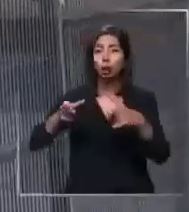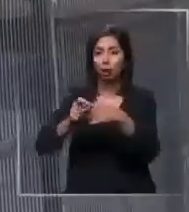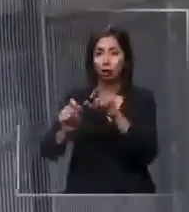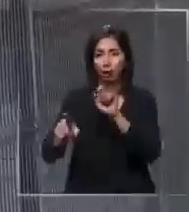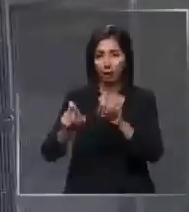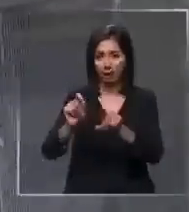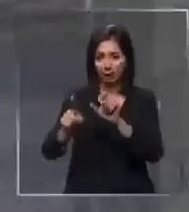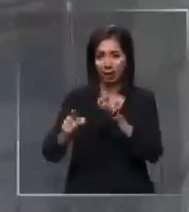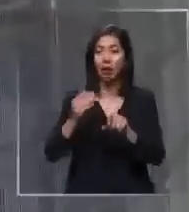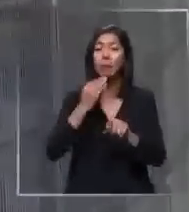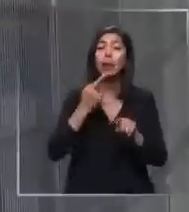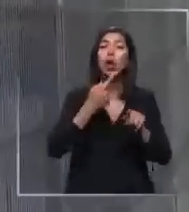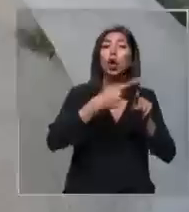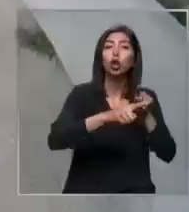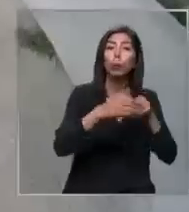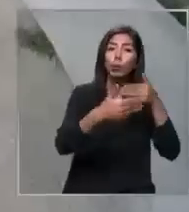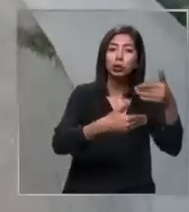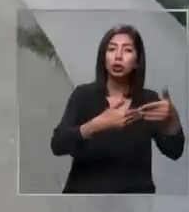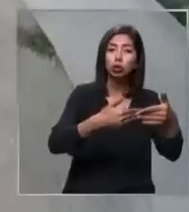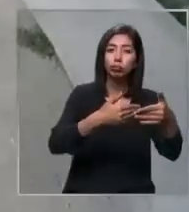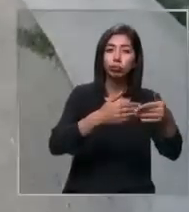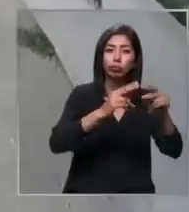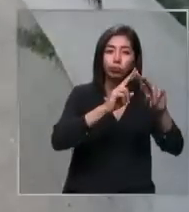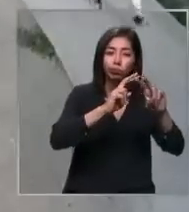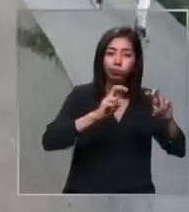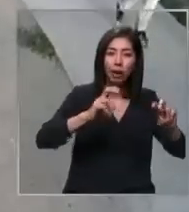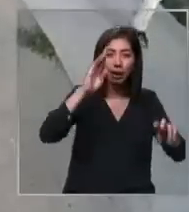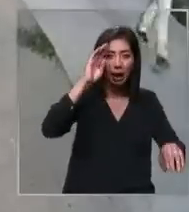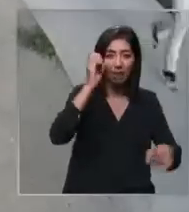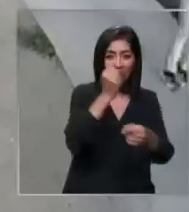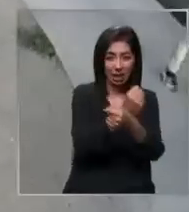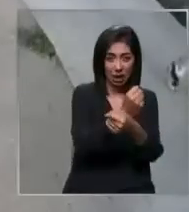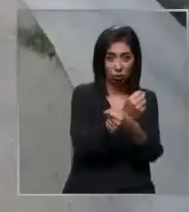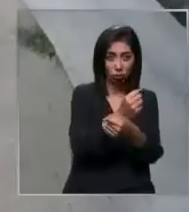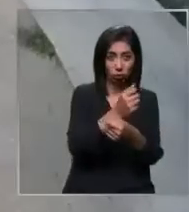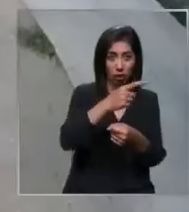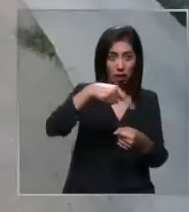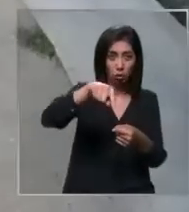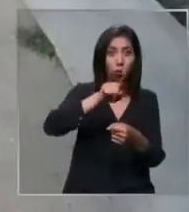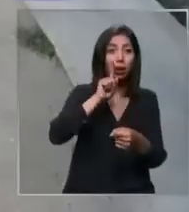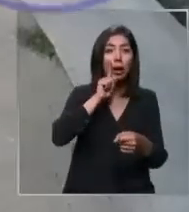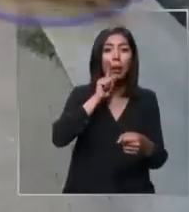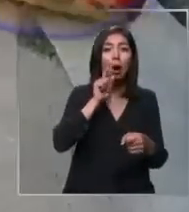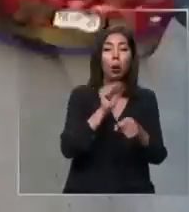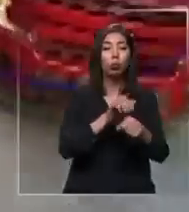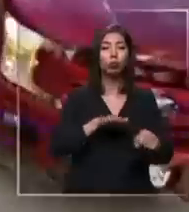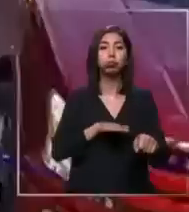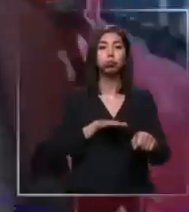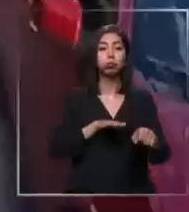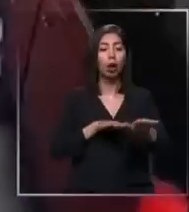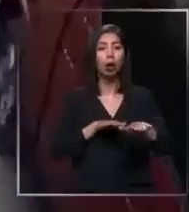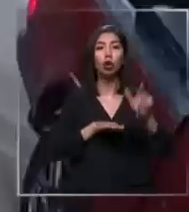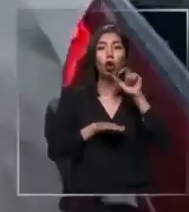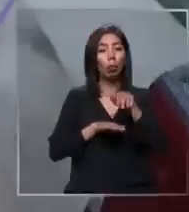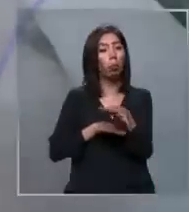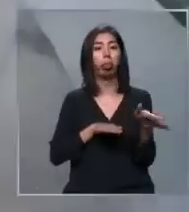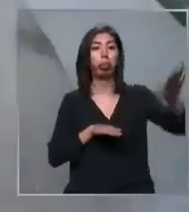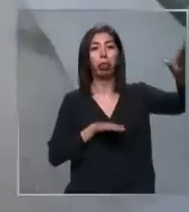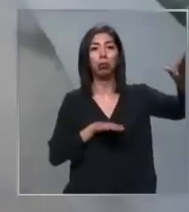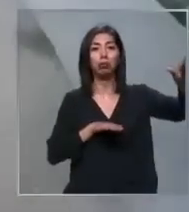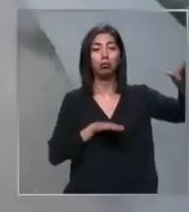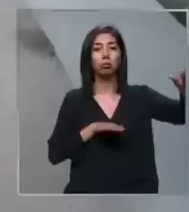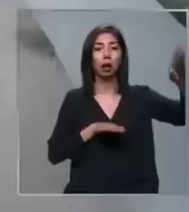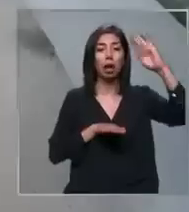paralelo, hay otro sumario administrativo dirigido a los carabineros que integraban esta patrulla que aparece en este registro detrás de la camioneta roja utilizada por